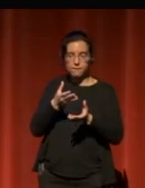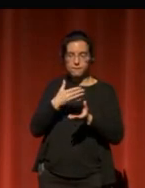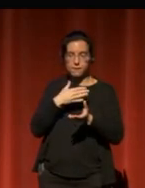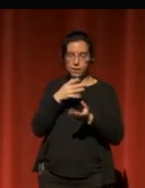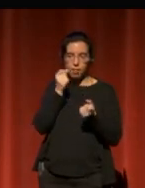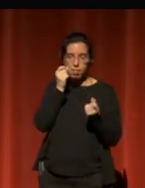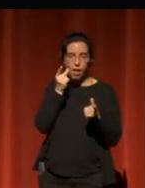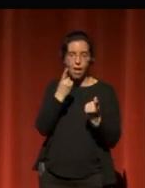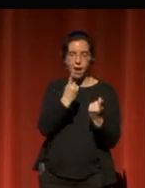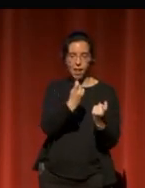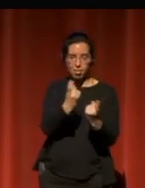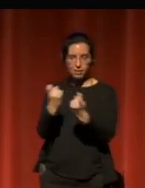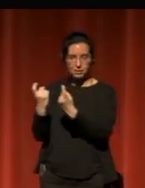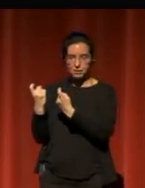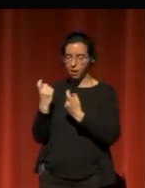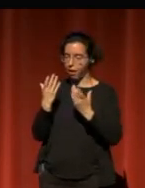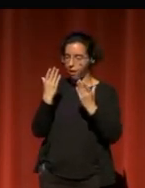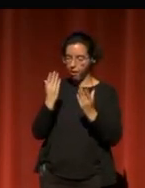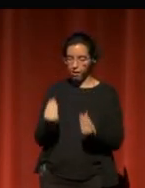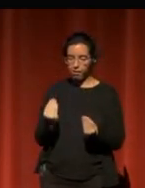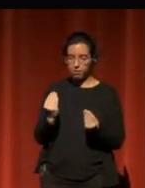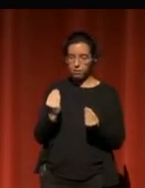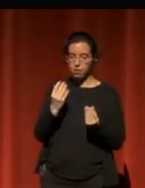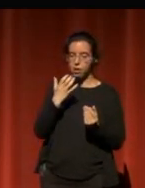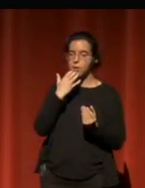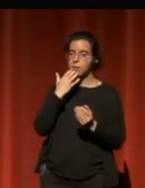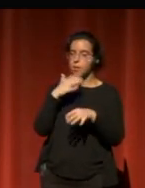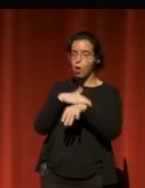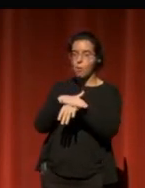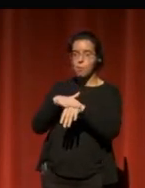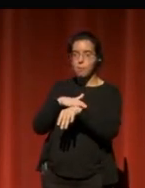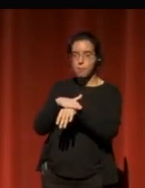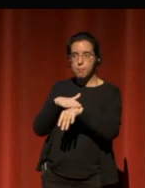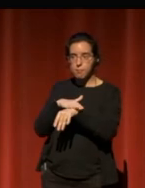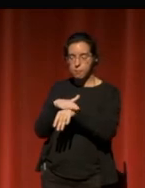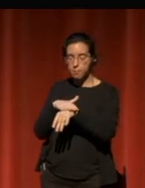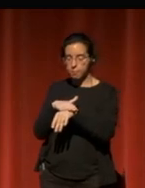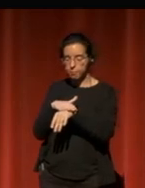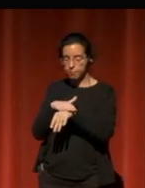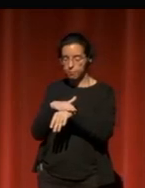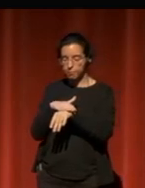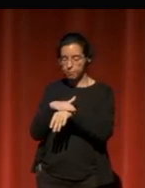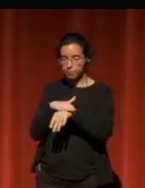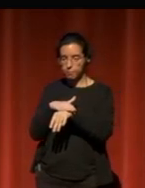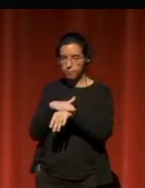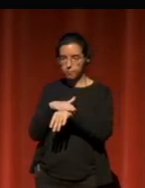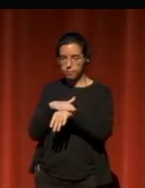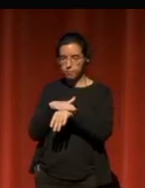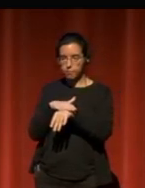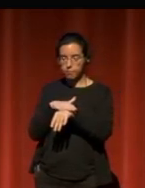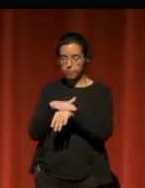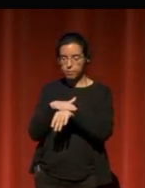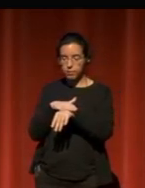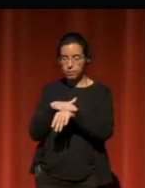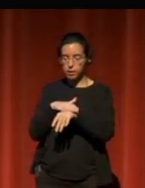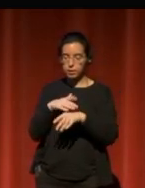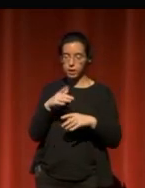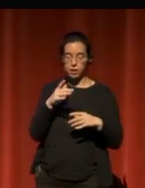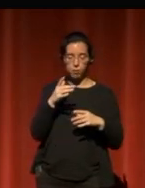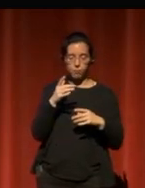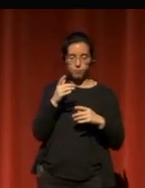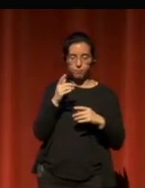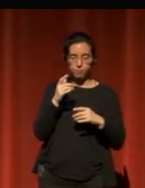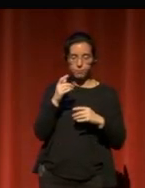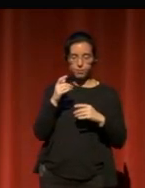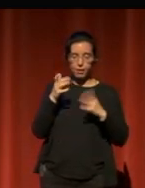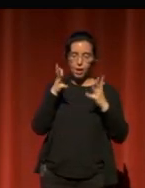necesidades e interpelar, por supuesto, al Ministerio, a ese fantástico órgano que es el Consejo de Cooperación Bibliotecaria y